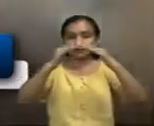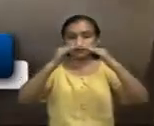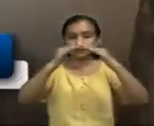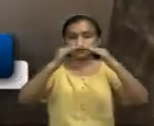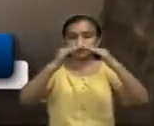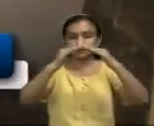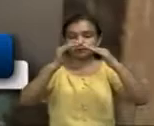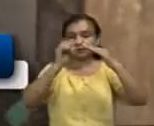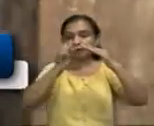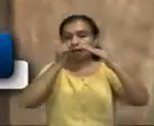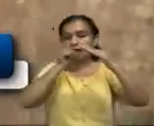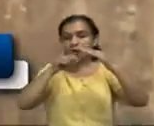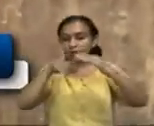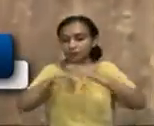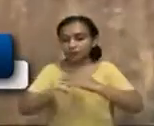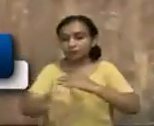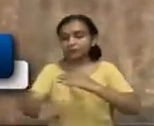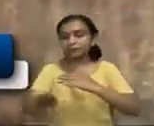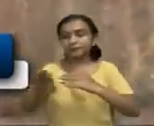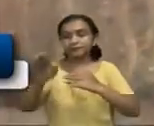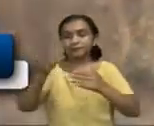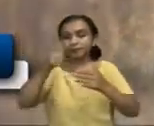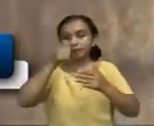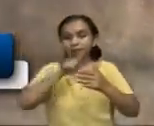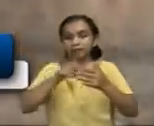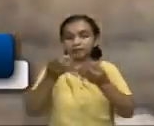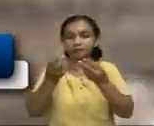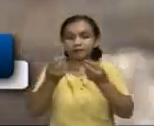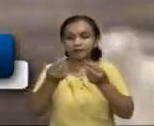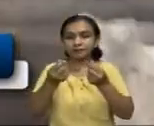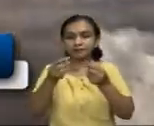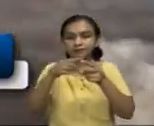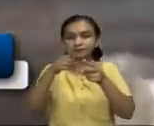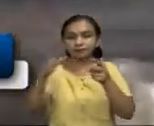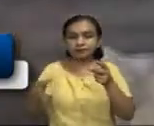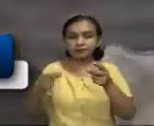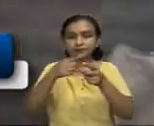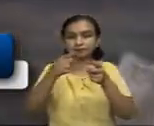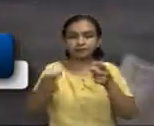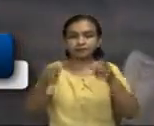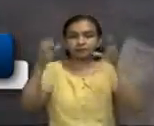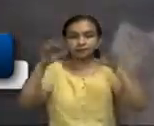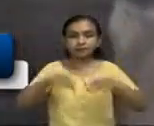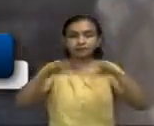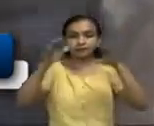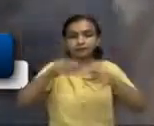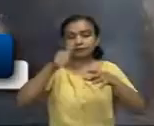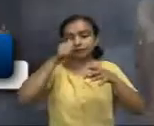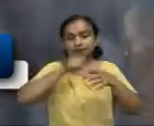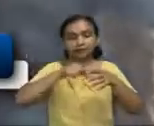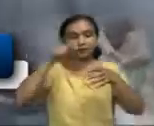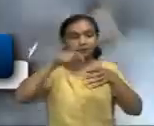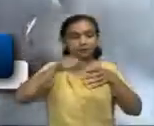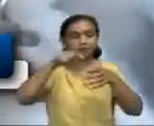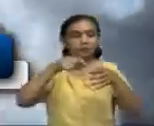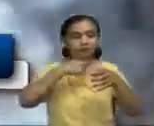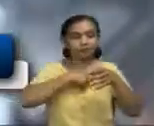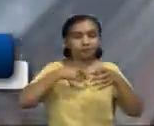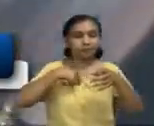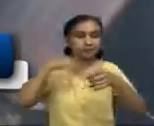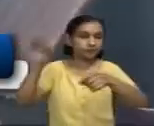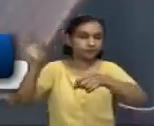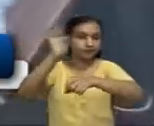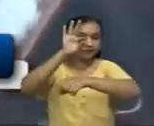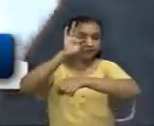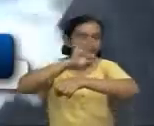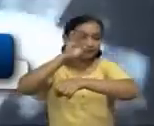la corriente de agua, pero más bien se acumula de tierra y hojas. Cuando llueve se acumula agua y crea un criadero. En el